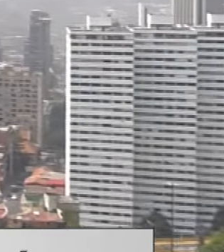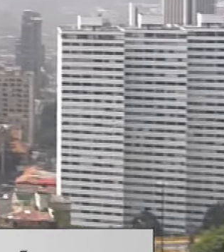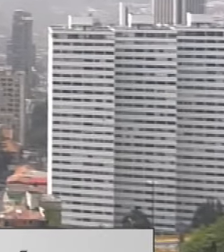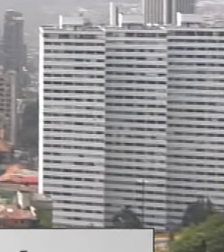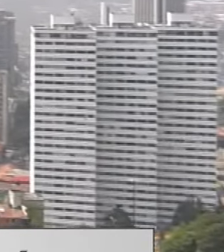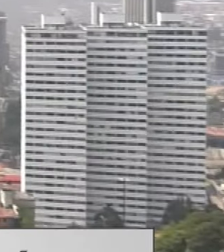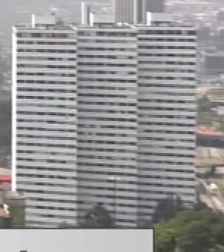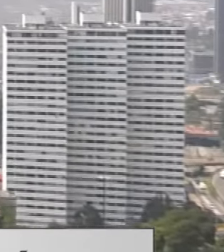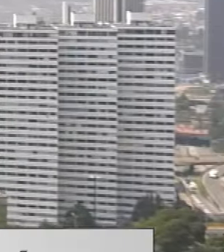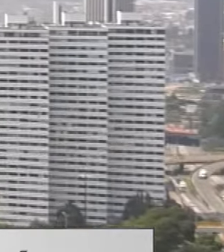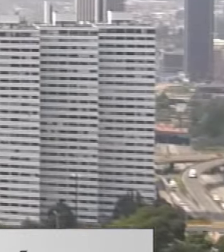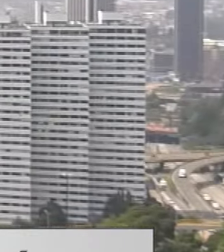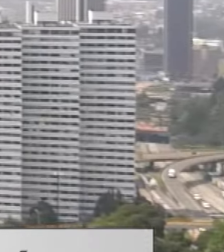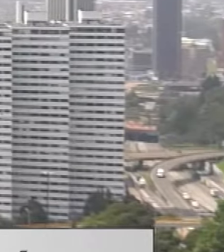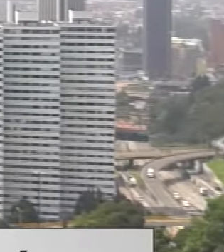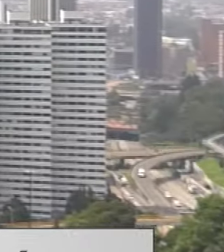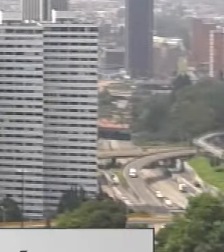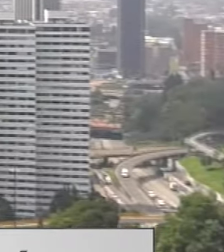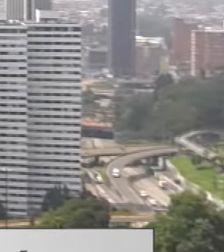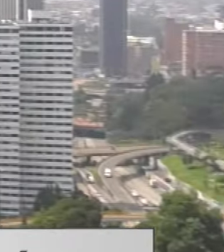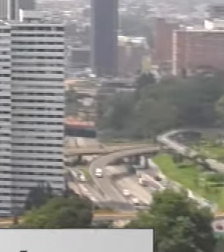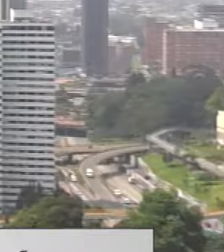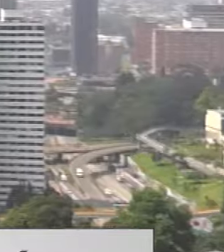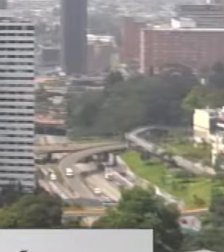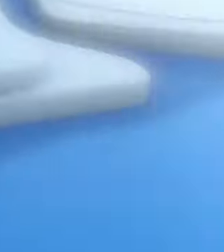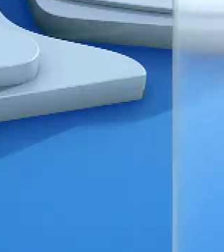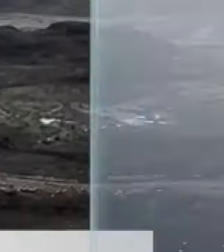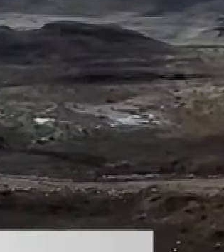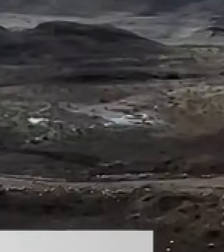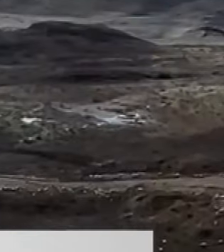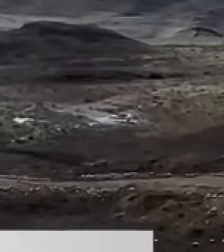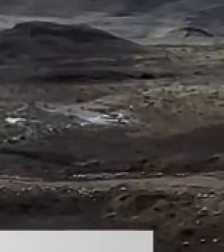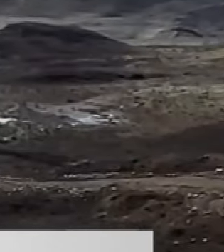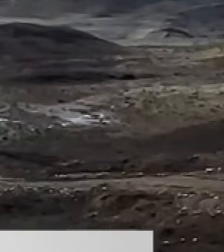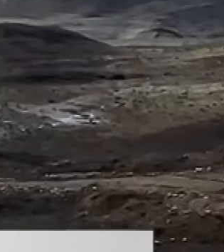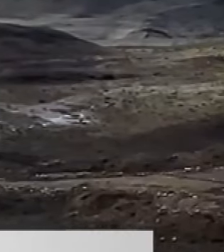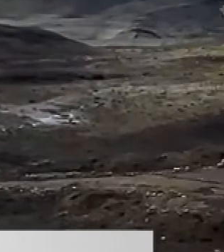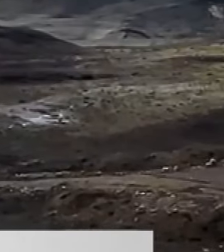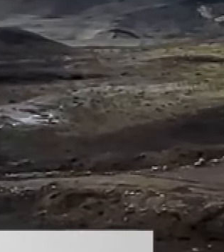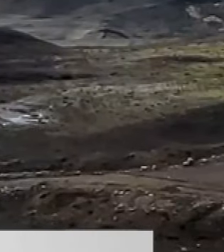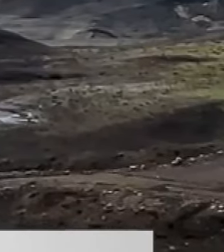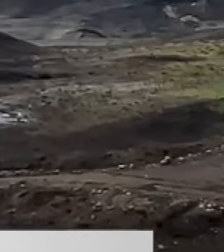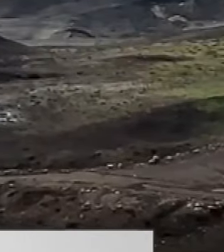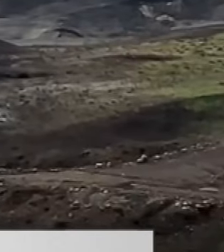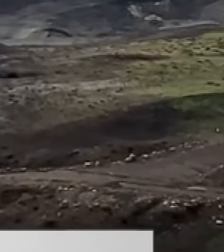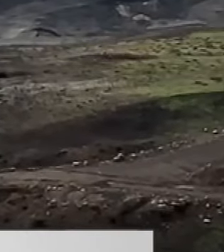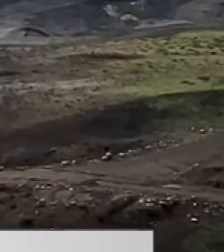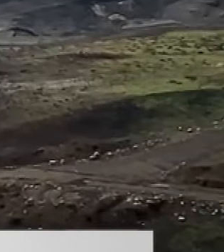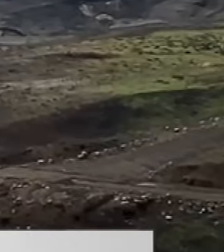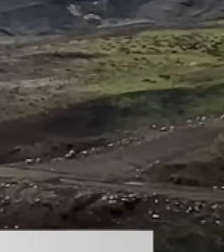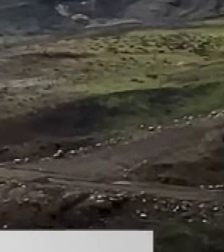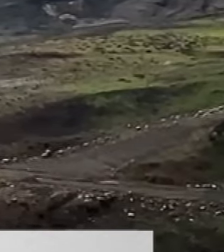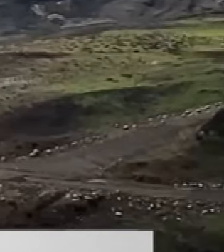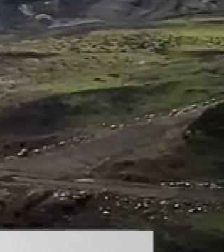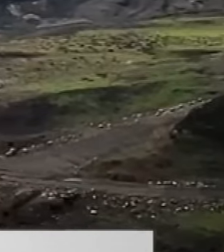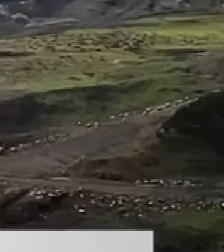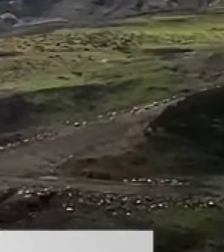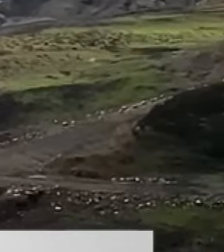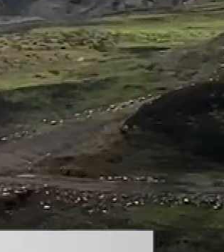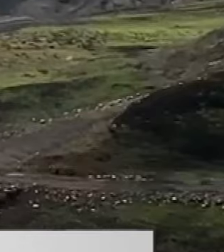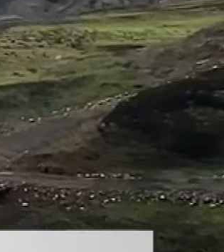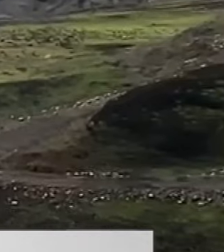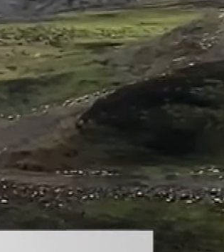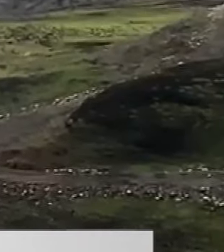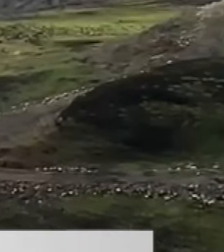El alcalde Galán anuncia nuevas medidas de control. La nueva rotación de racionamiento de agua comienza a partir del